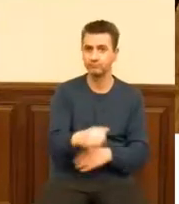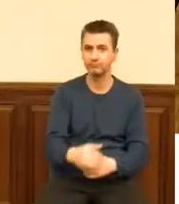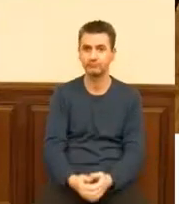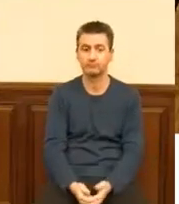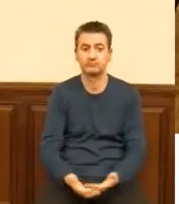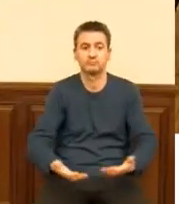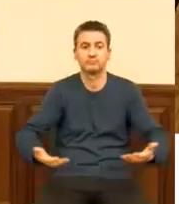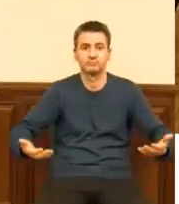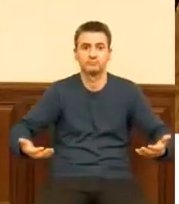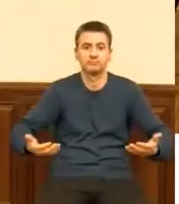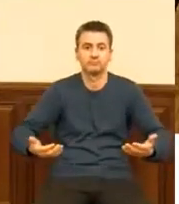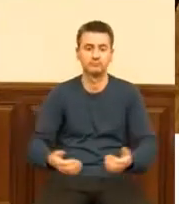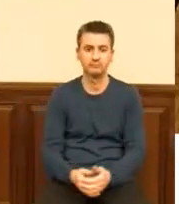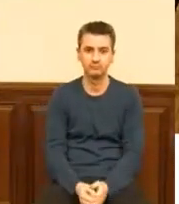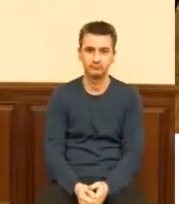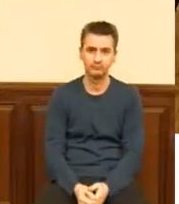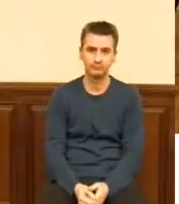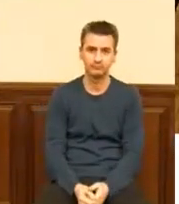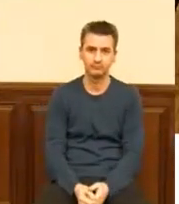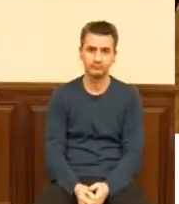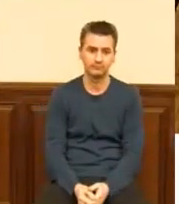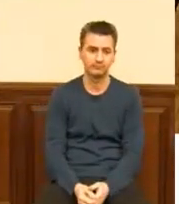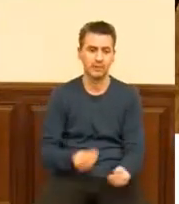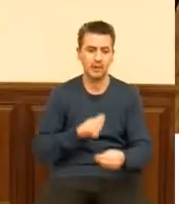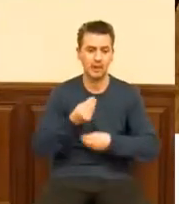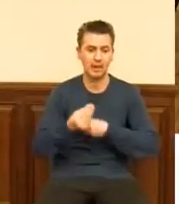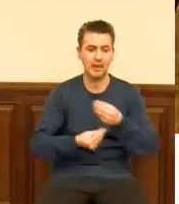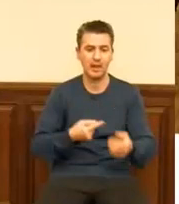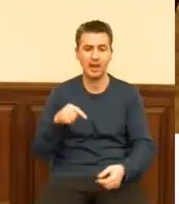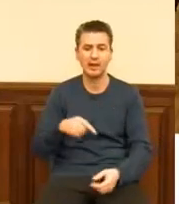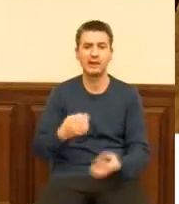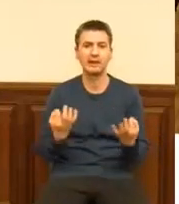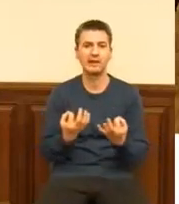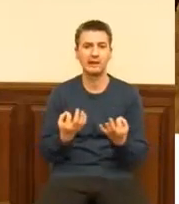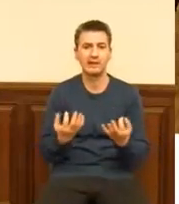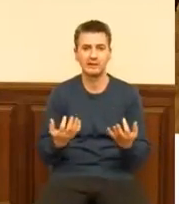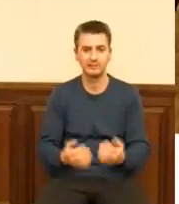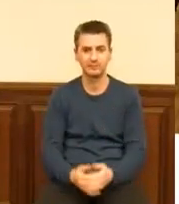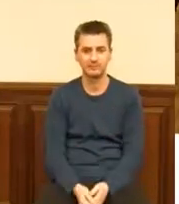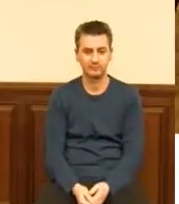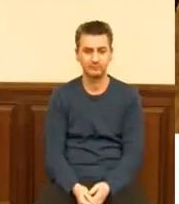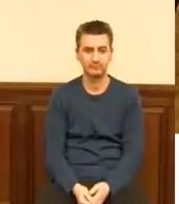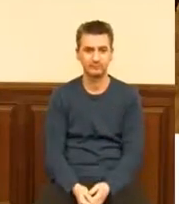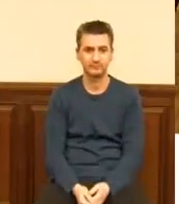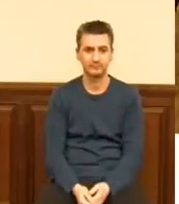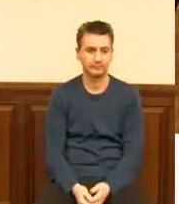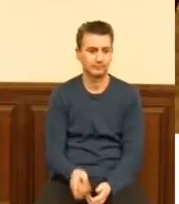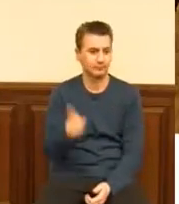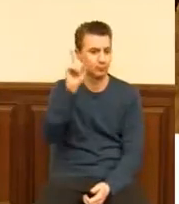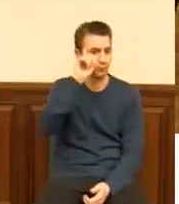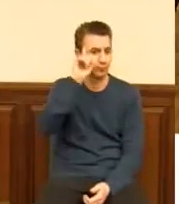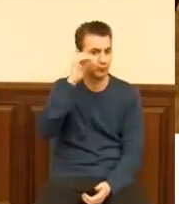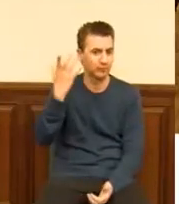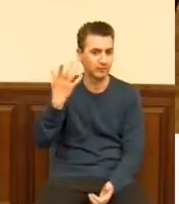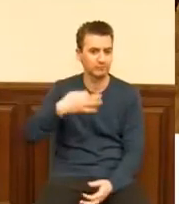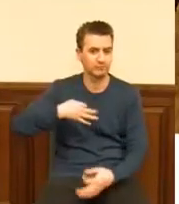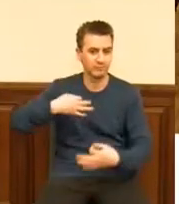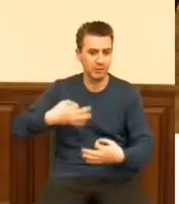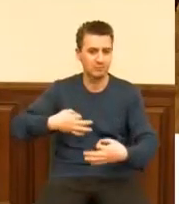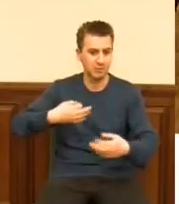pues no sé, ya me contarán ustedes, pues no sé qué hacemos aquí. No sé qué hacemos aquí hoy y no sé qué hacemos aquí todos los